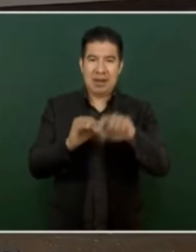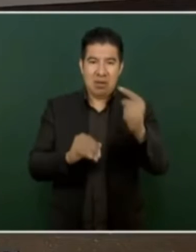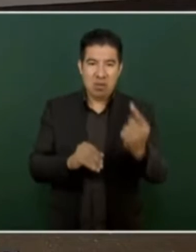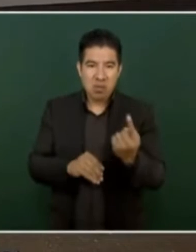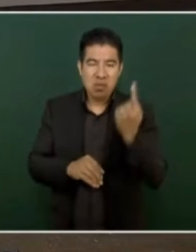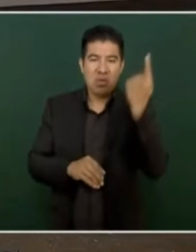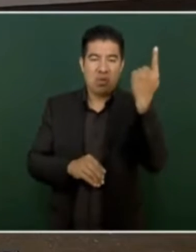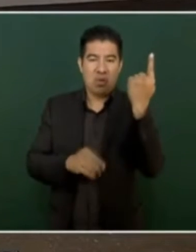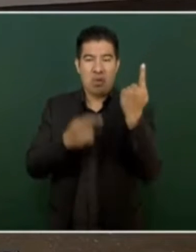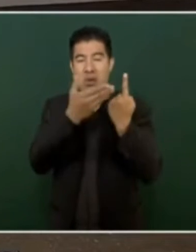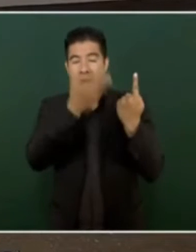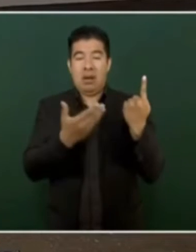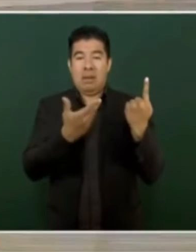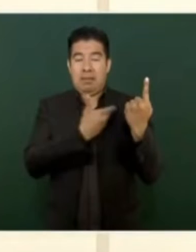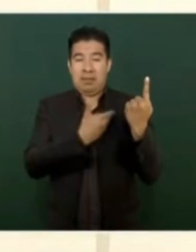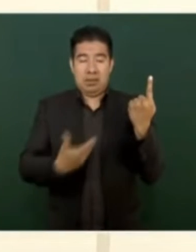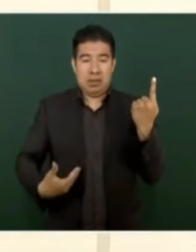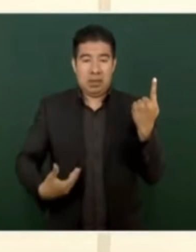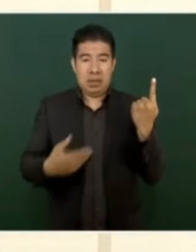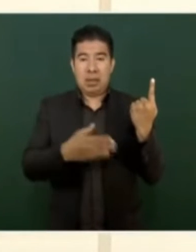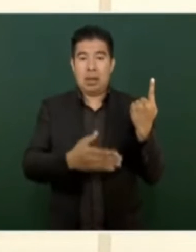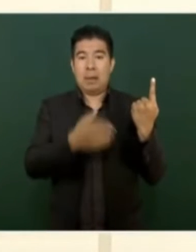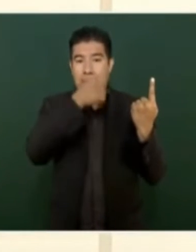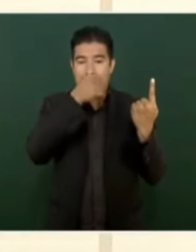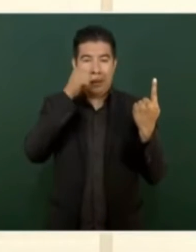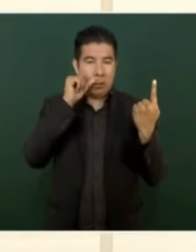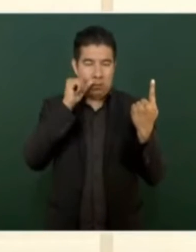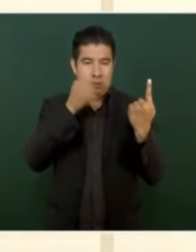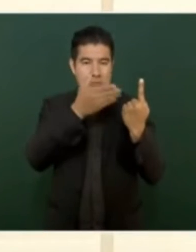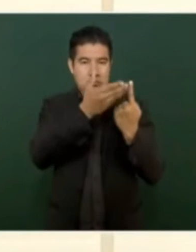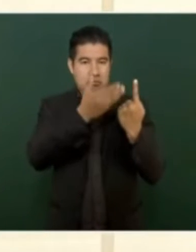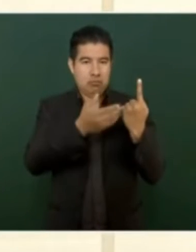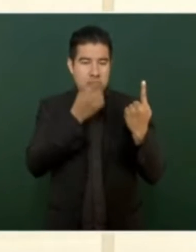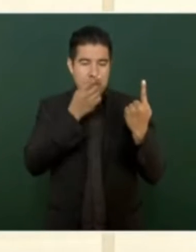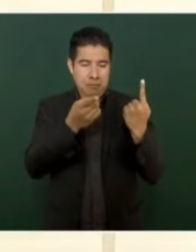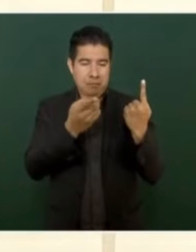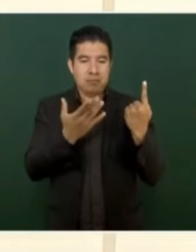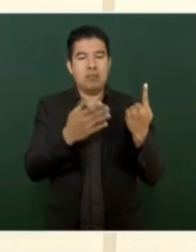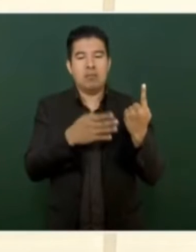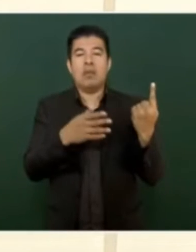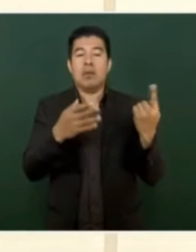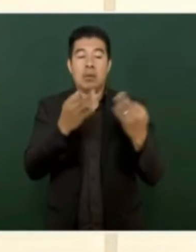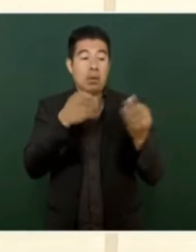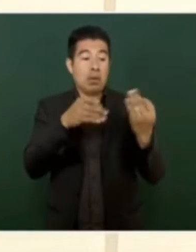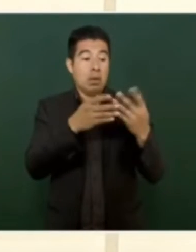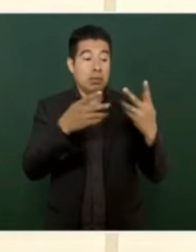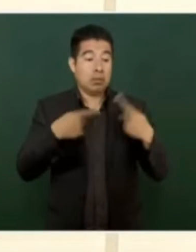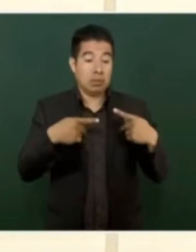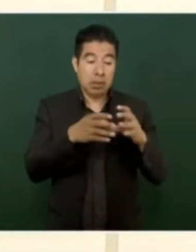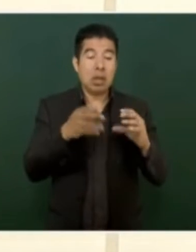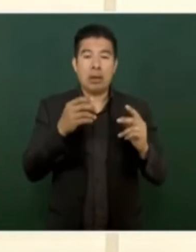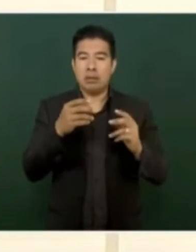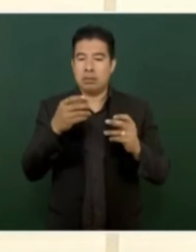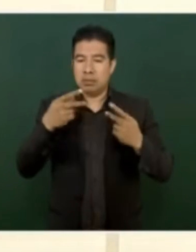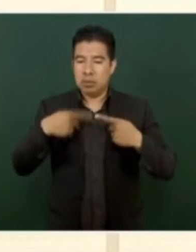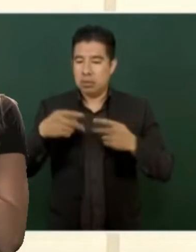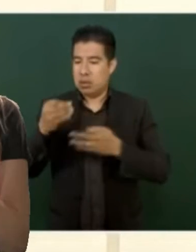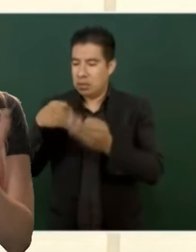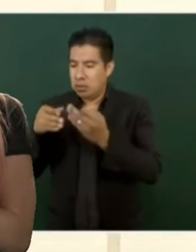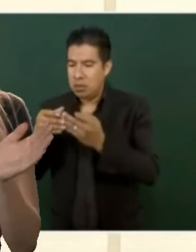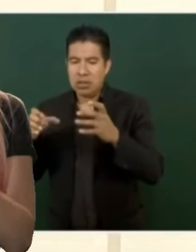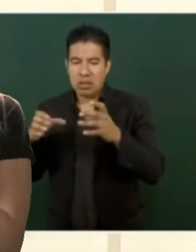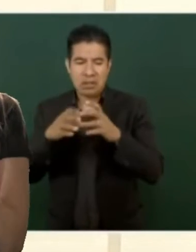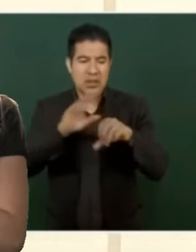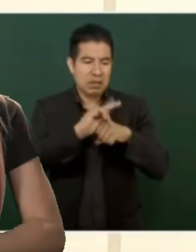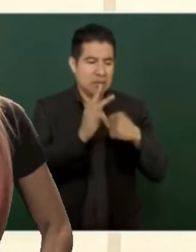Américas, el presidente Benito Juárez García: entre los individuos como entre las naciones, el respeto